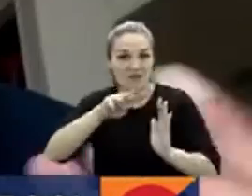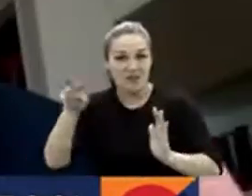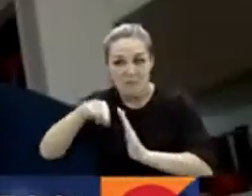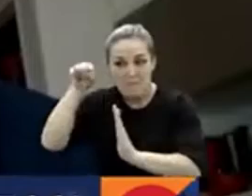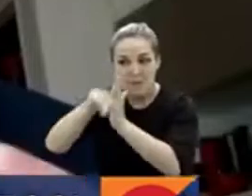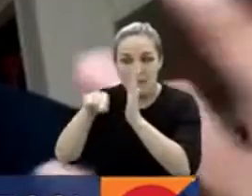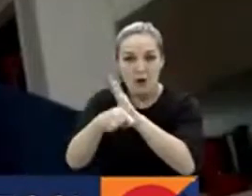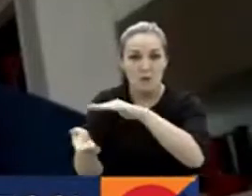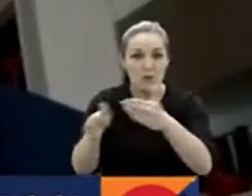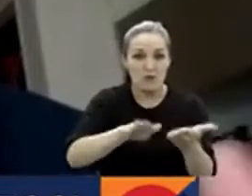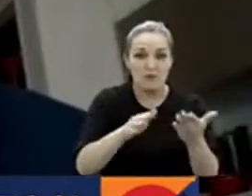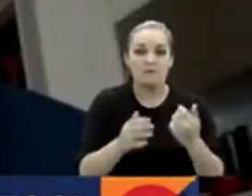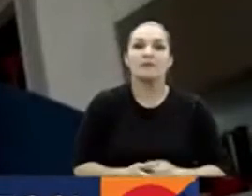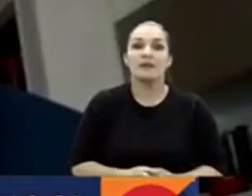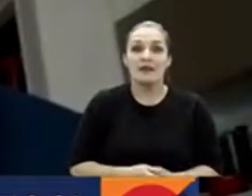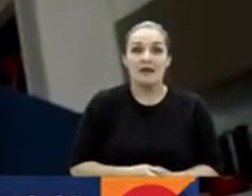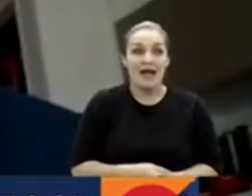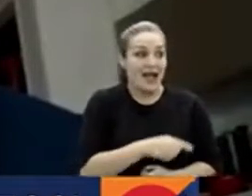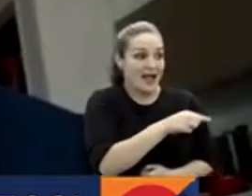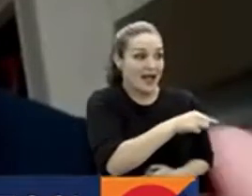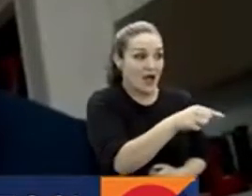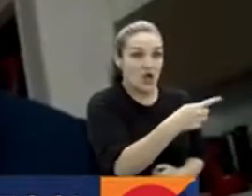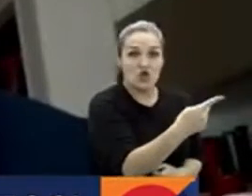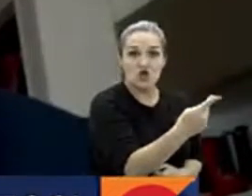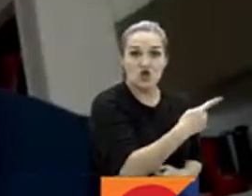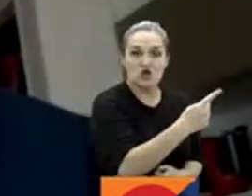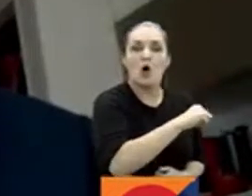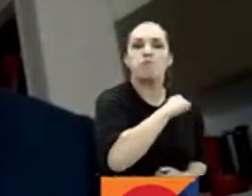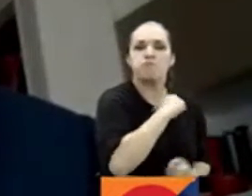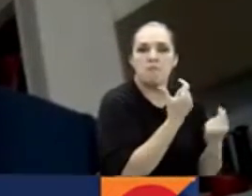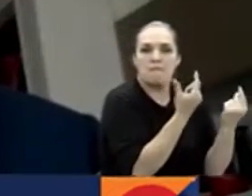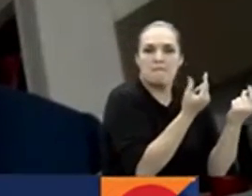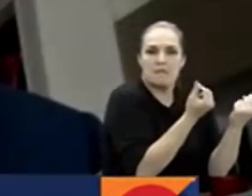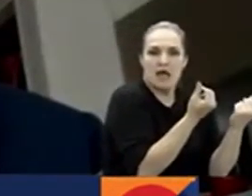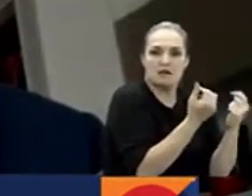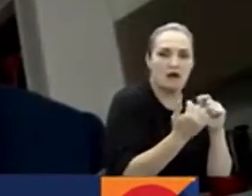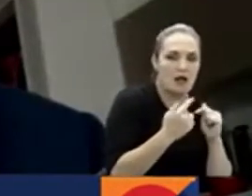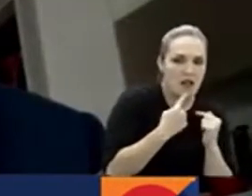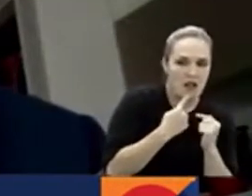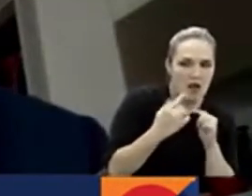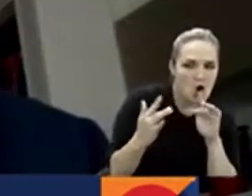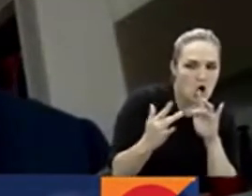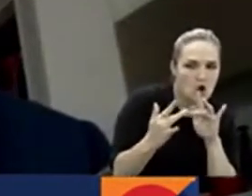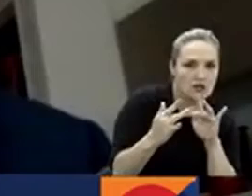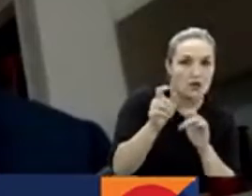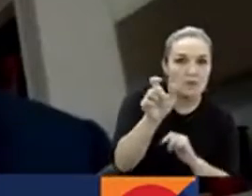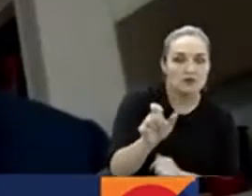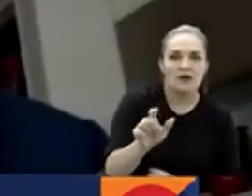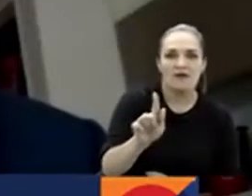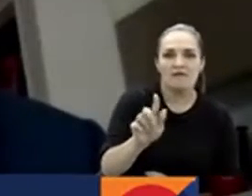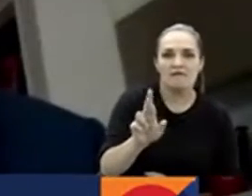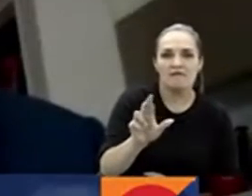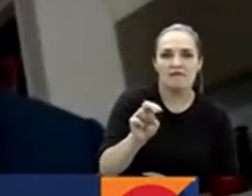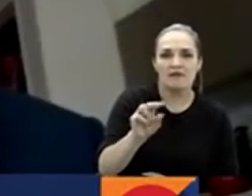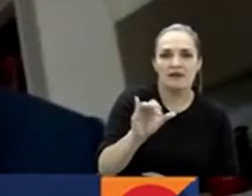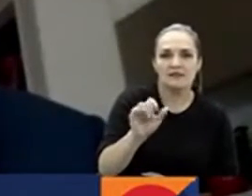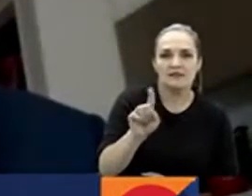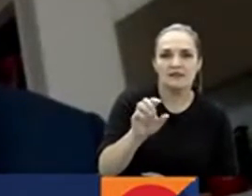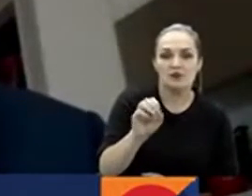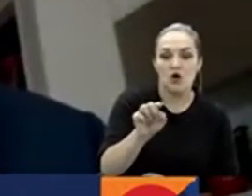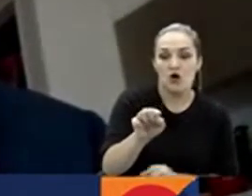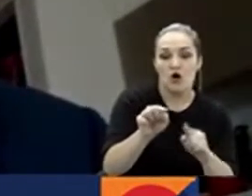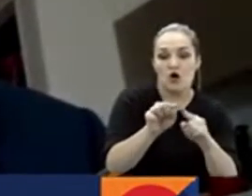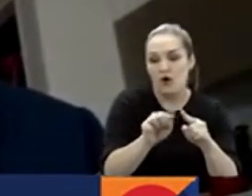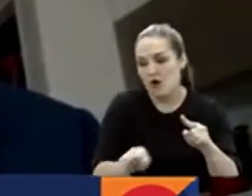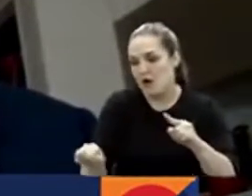quienes aparentemente reciben unos dineros, contactan a Francisco Luis Correa, quien a su vez es quien contrata a